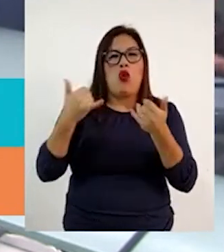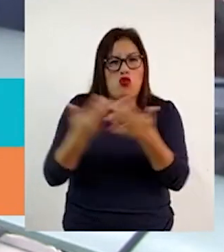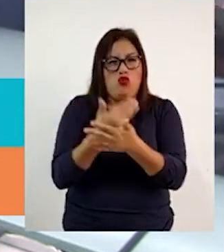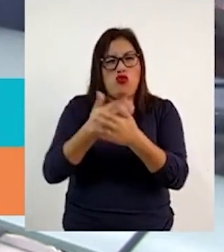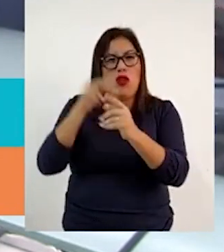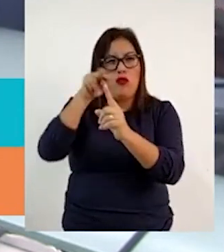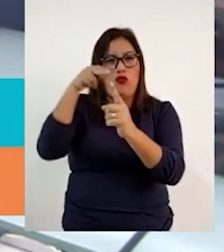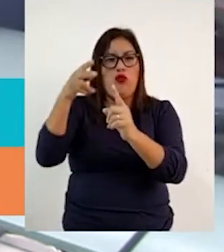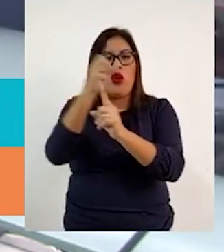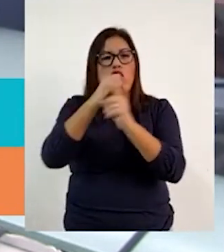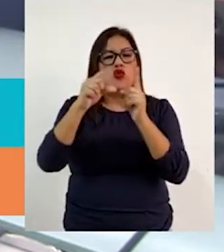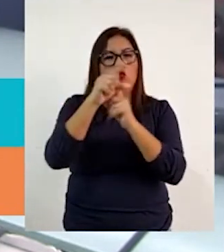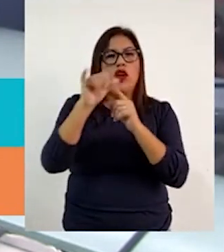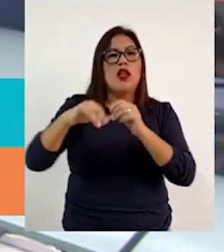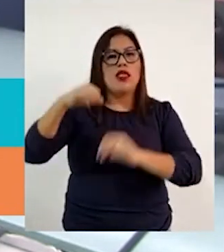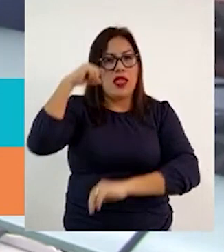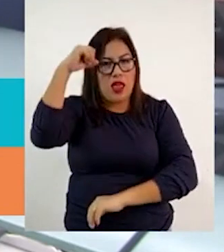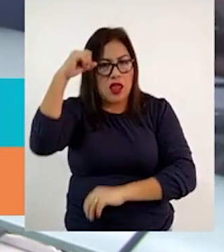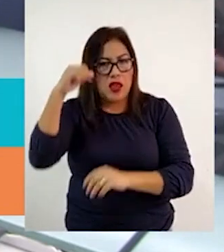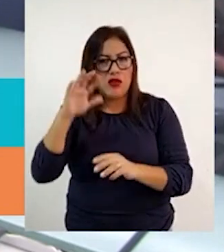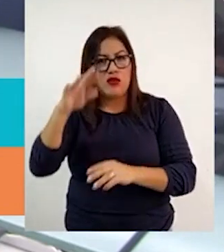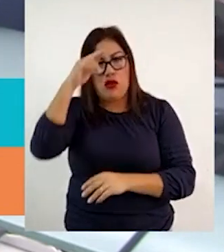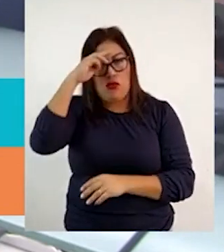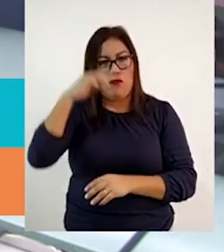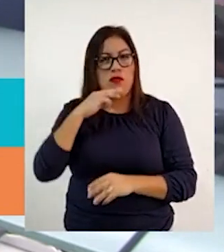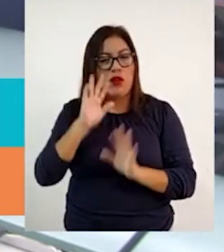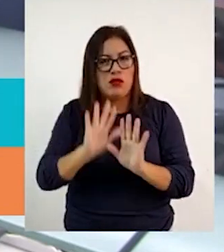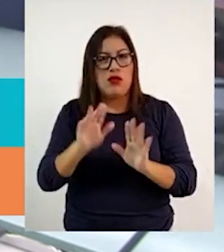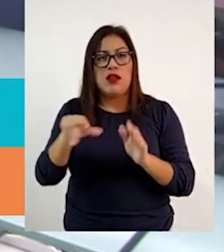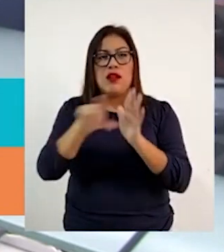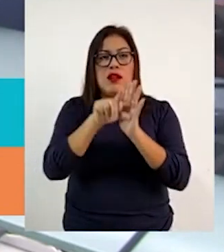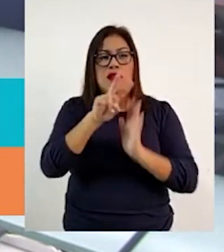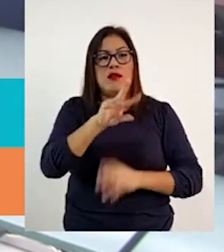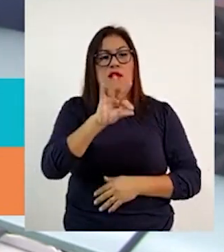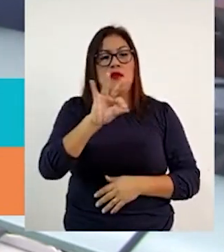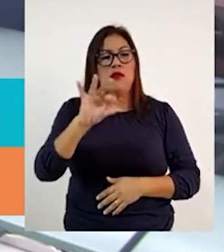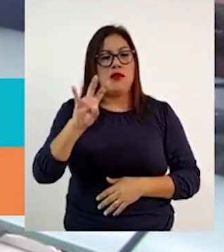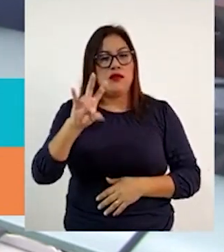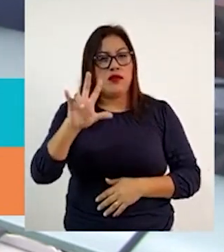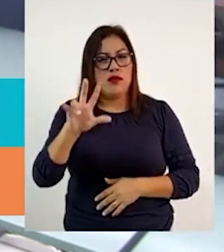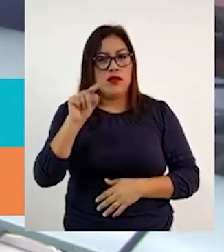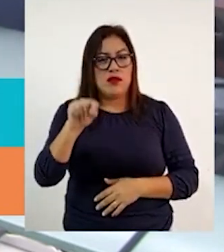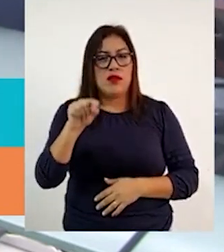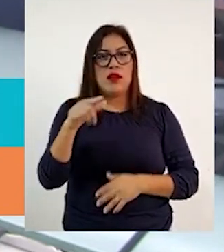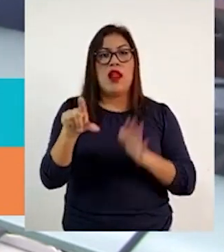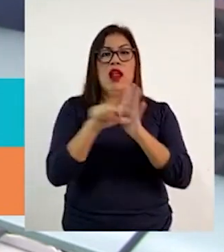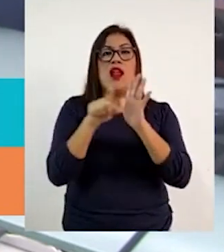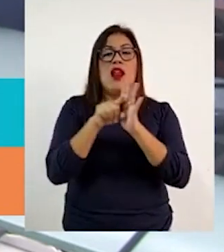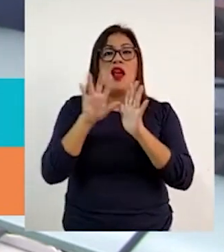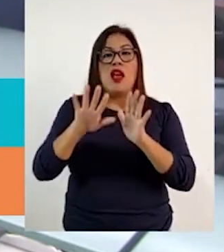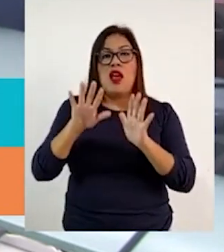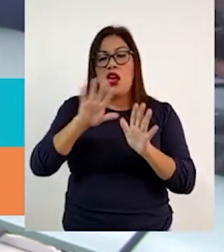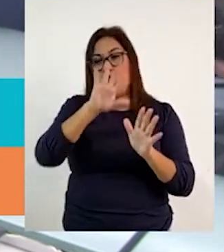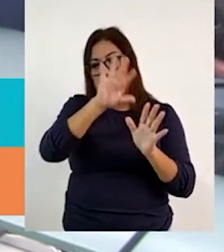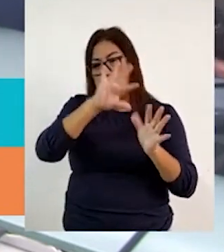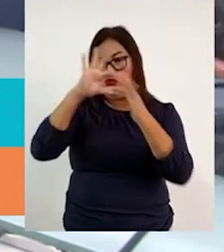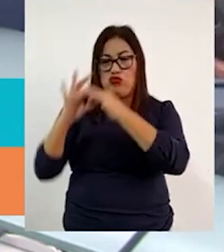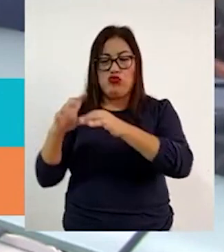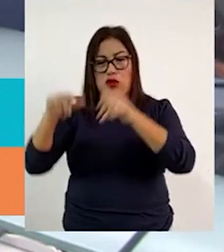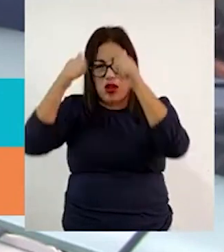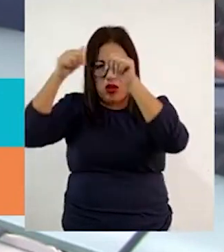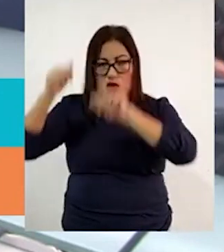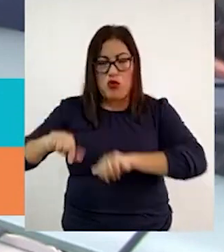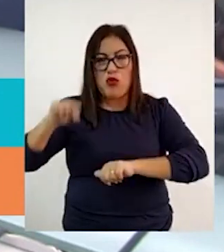de derecho y de derechos humanos. La ley 29973 es hija de la convención y en su artículo 3